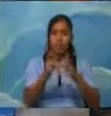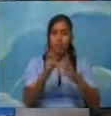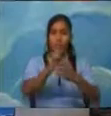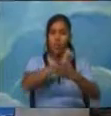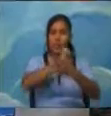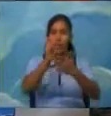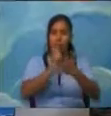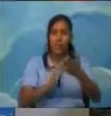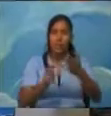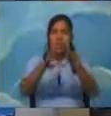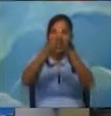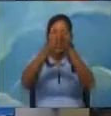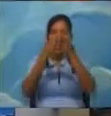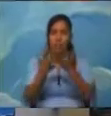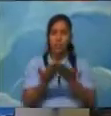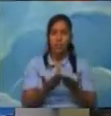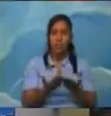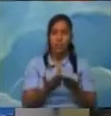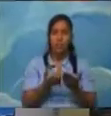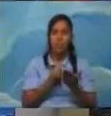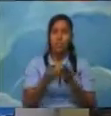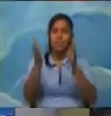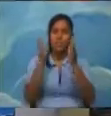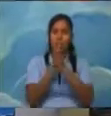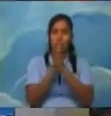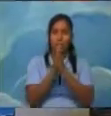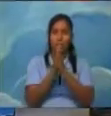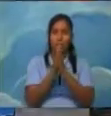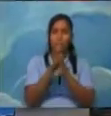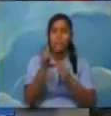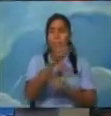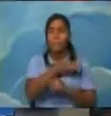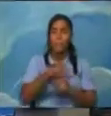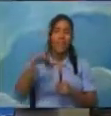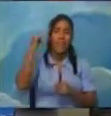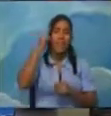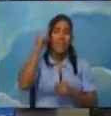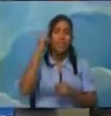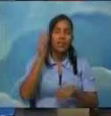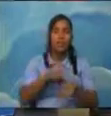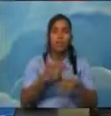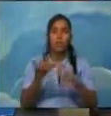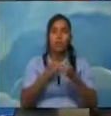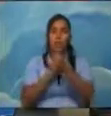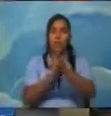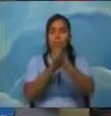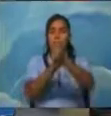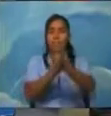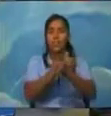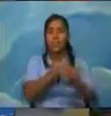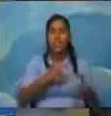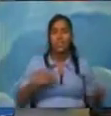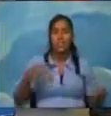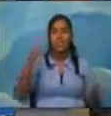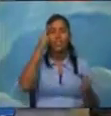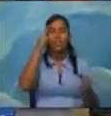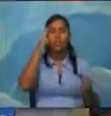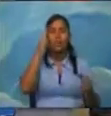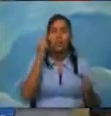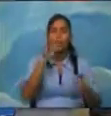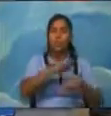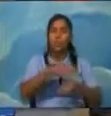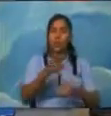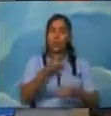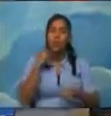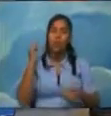registraran en estas páginas sagradas. ¿Quiere saber por qué los persiguen? ¿Quiere saber por qué los